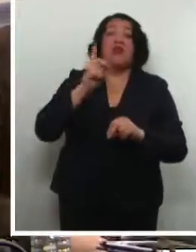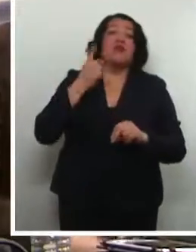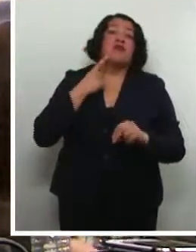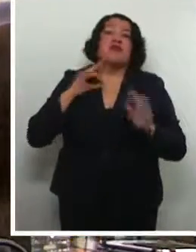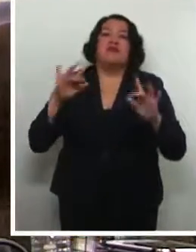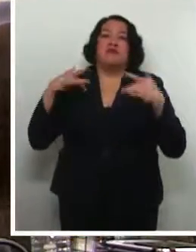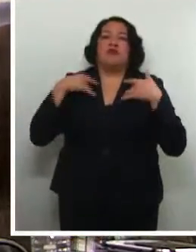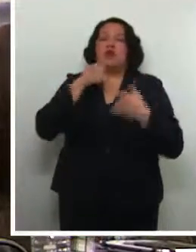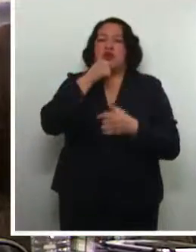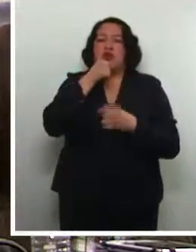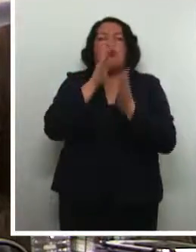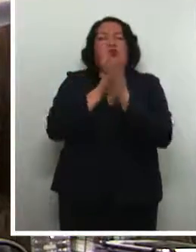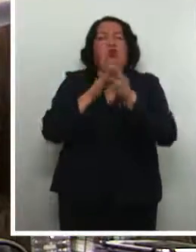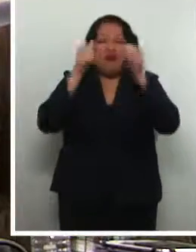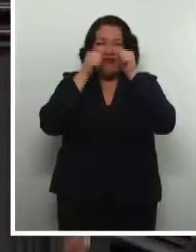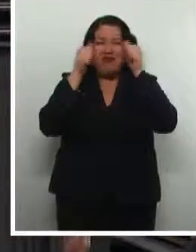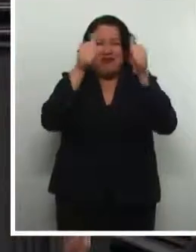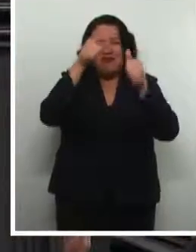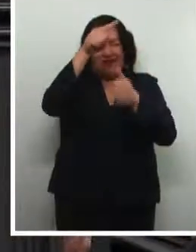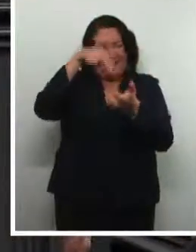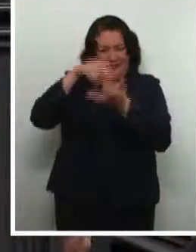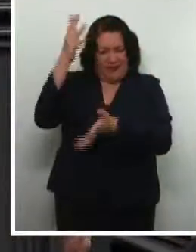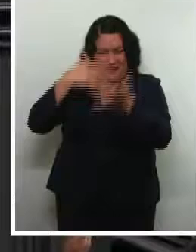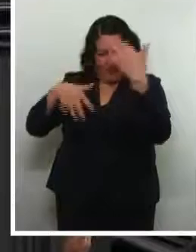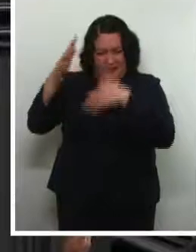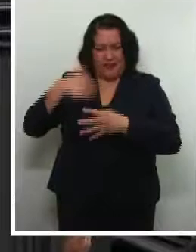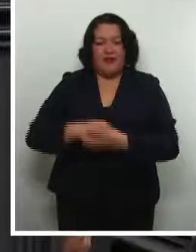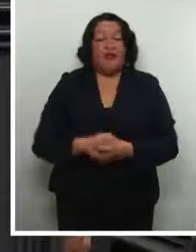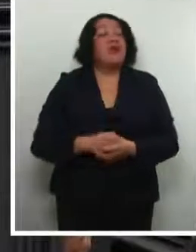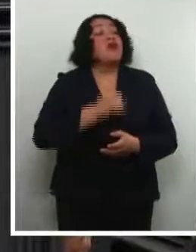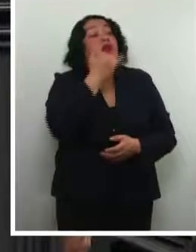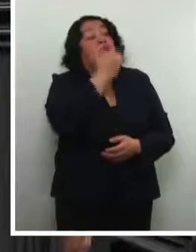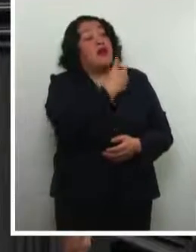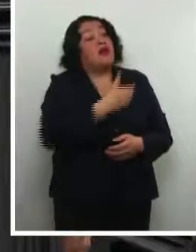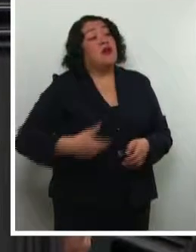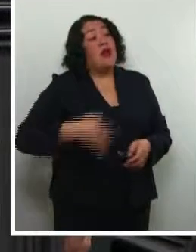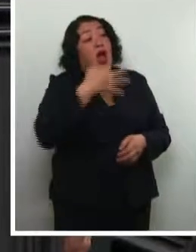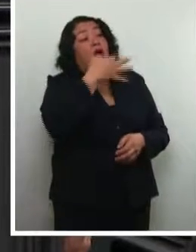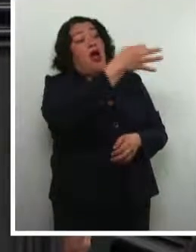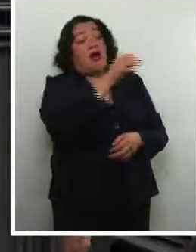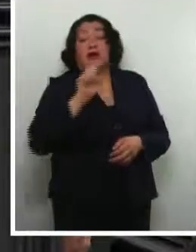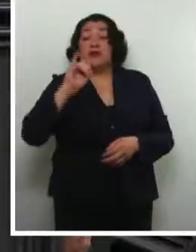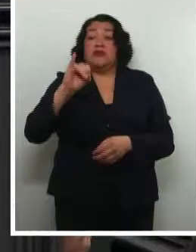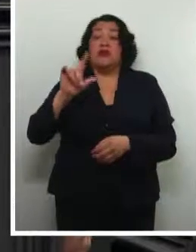Escuchemos el resultado de la votación. Señor presidente, se emitieron 70 votos en pro.